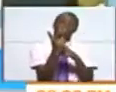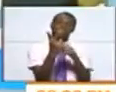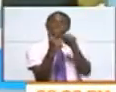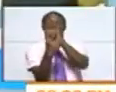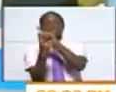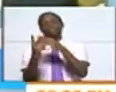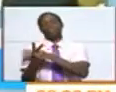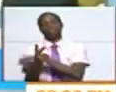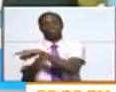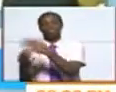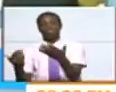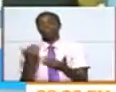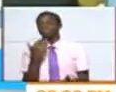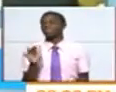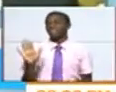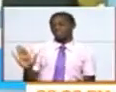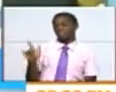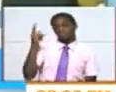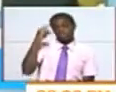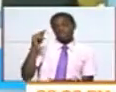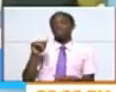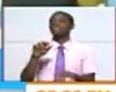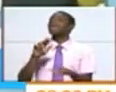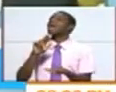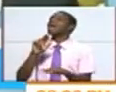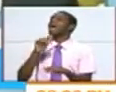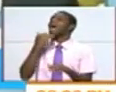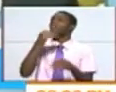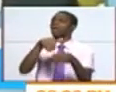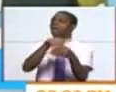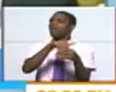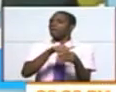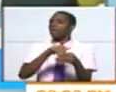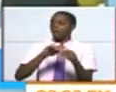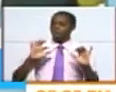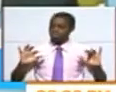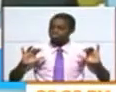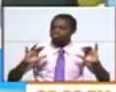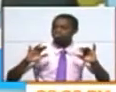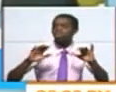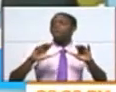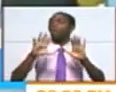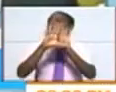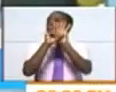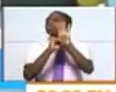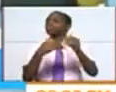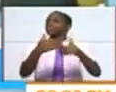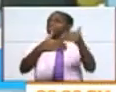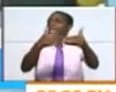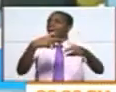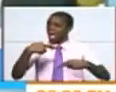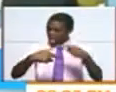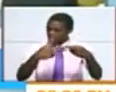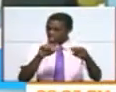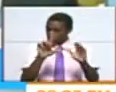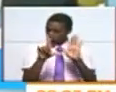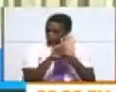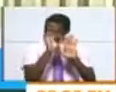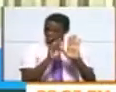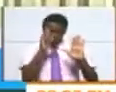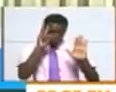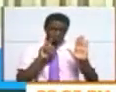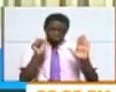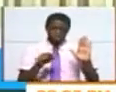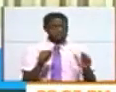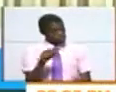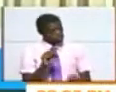Señor Couso, ¿cree usted que el proceso de Asamblea Constituyente ha sido convocado y se produce en el marco de lo legal? ¿Está establecido eso en la Constitución? Por supuesto, es que viene en los